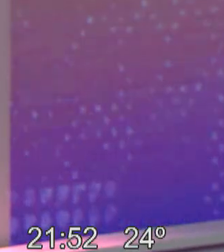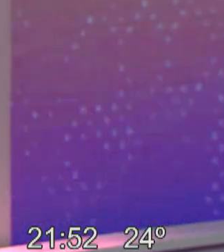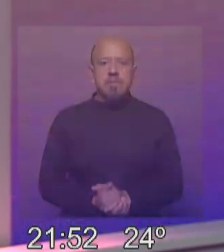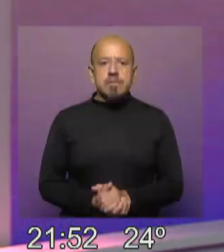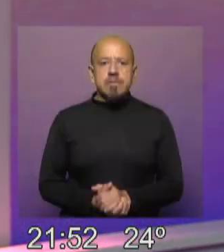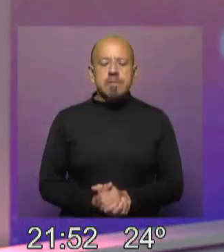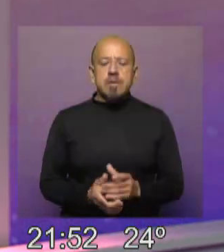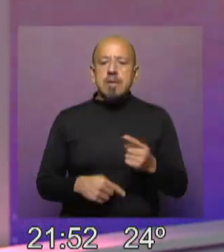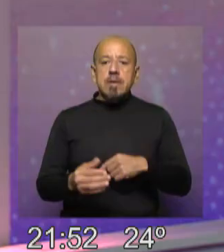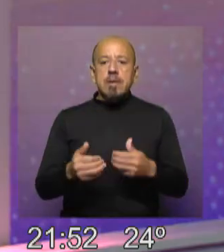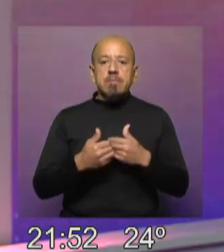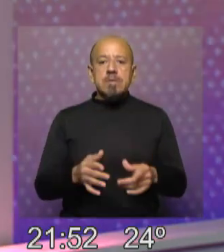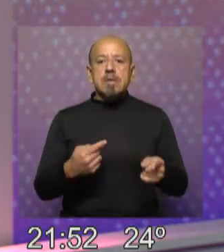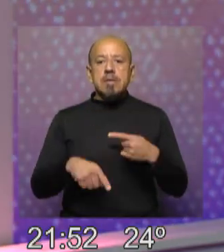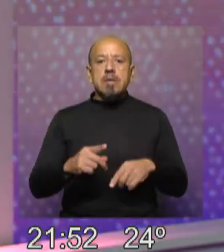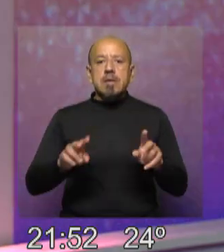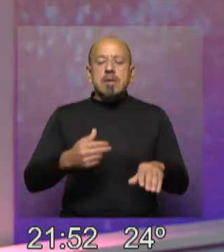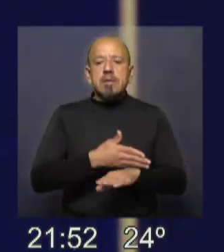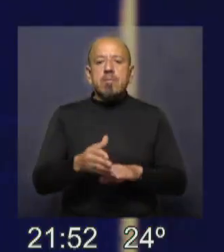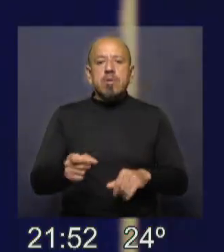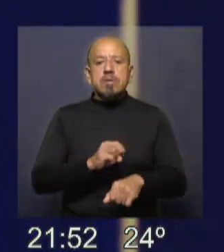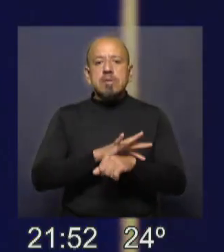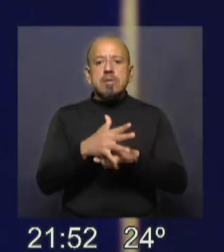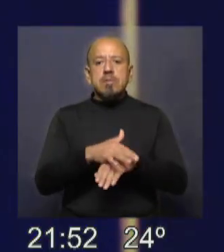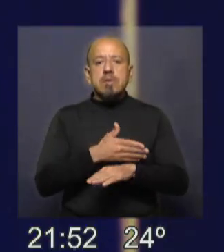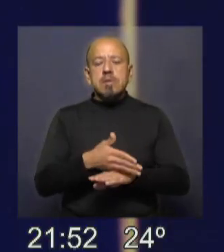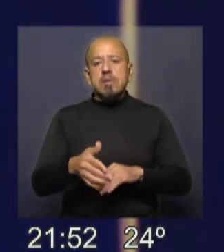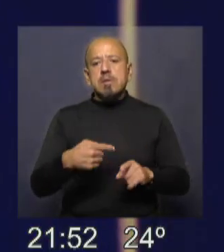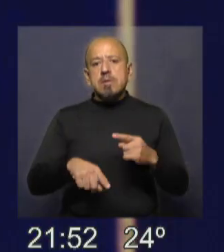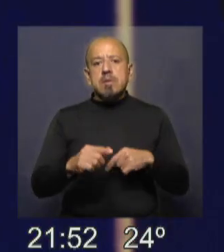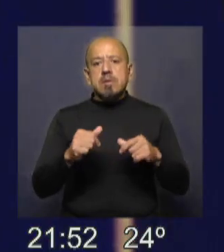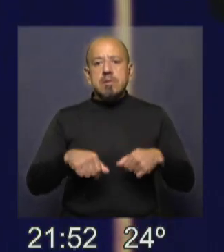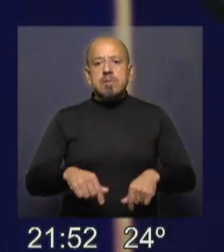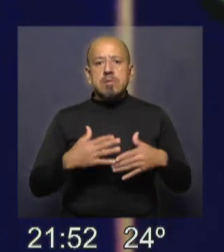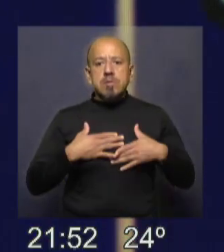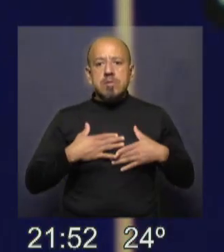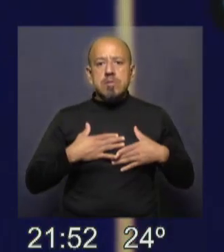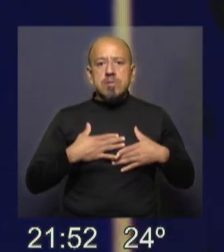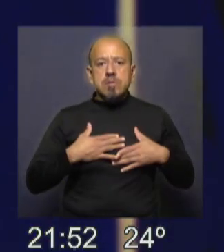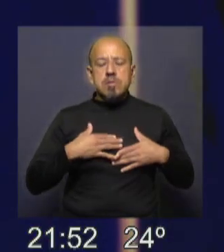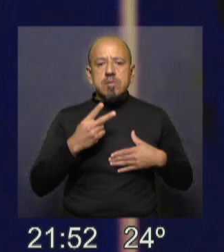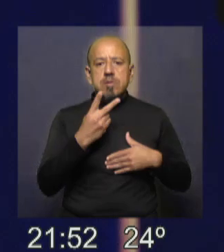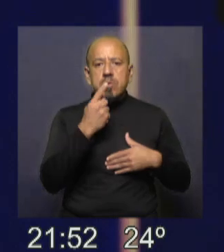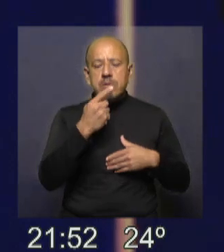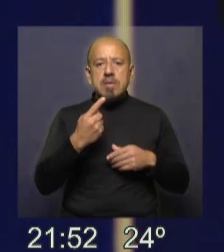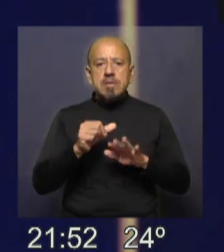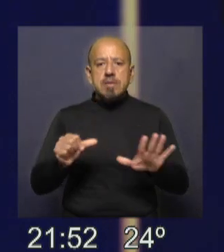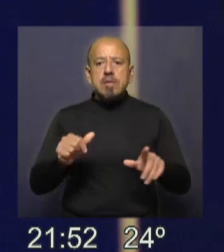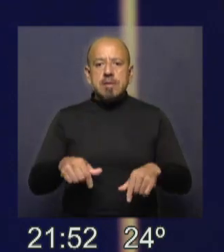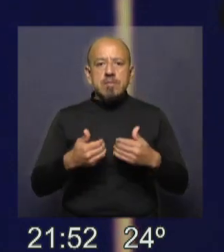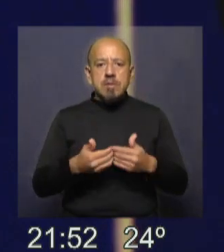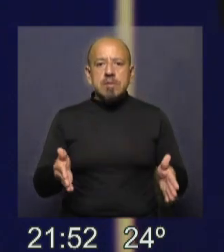2021. Sí, exactamente. Post pandemia. Todo esto surgió. Vengo del cantando tango de 2016. Bien.